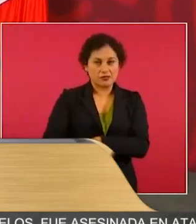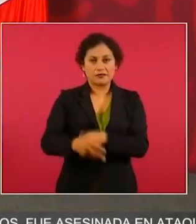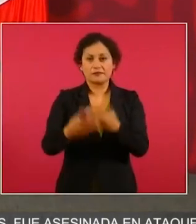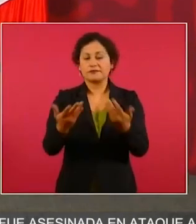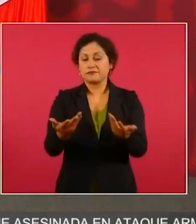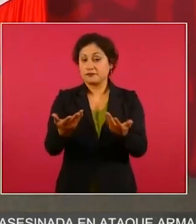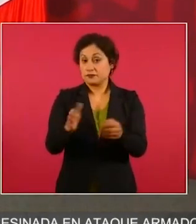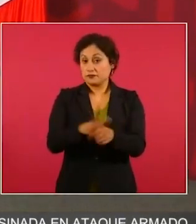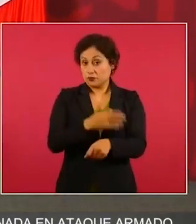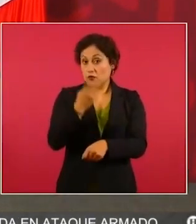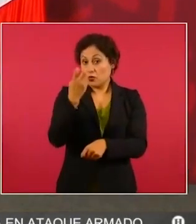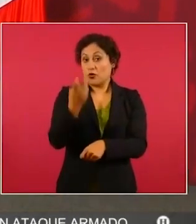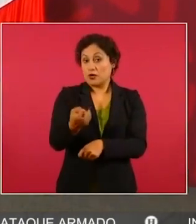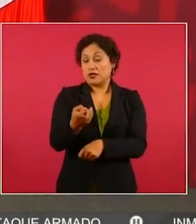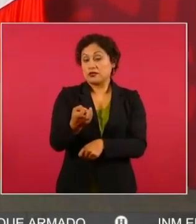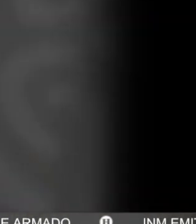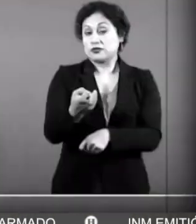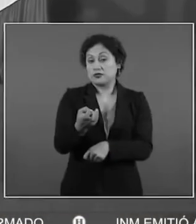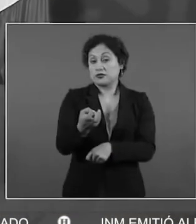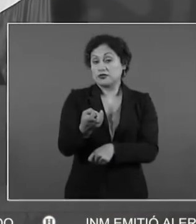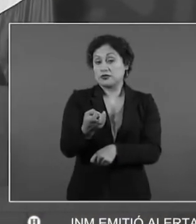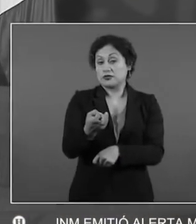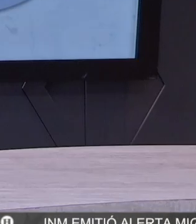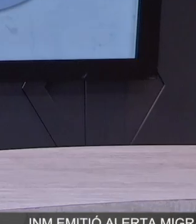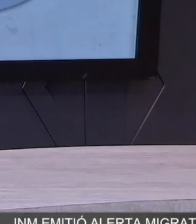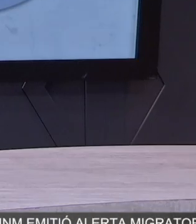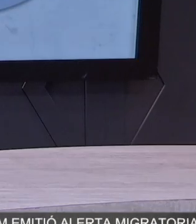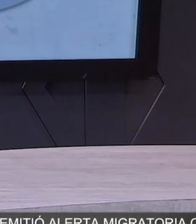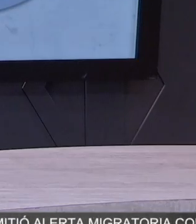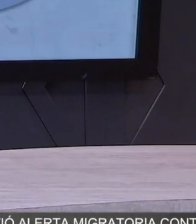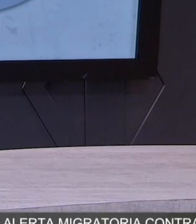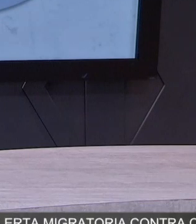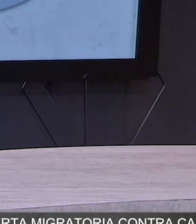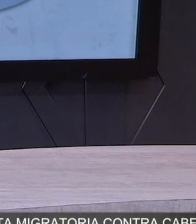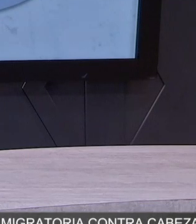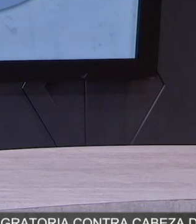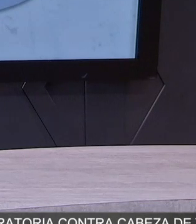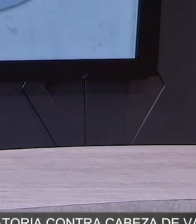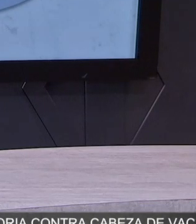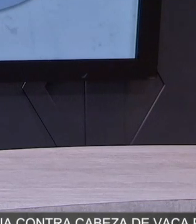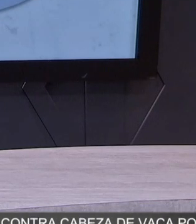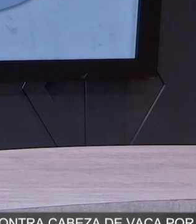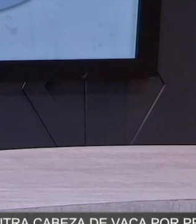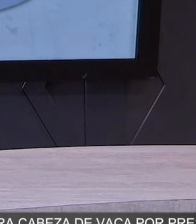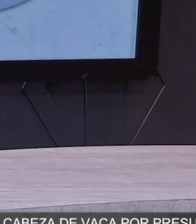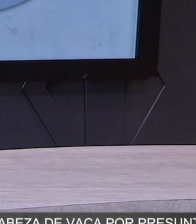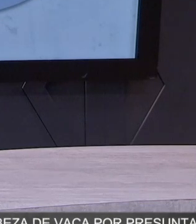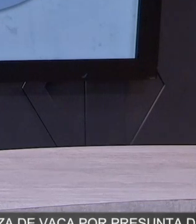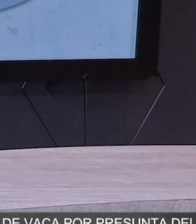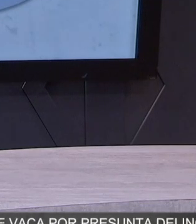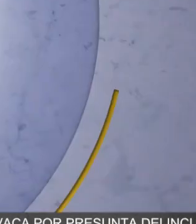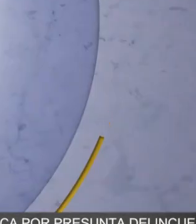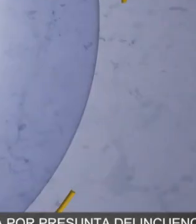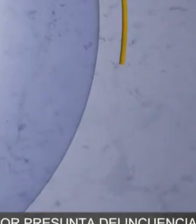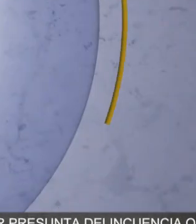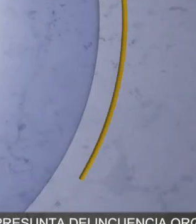saber quiénes fueron los que hackearon y por su parte el Instituto Nacional de transparencia acceso a la información